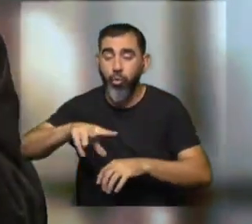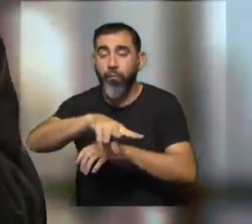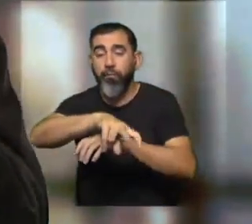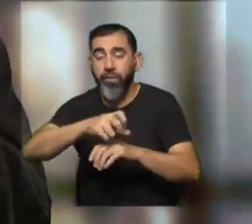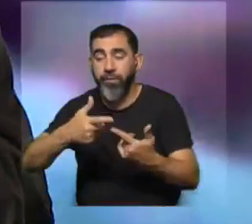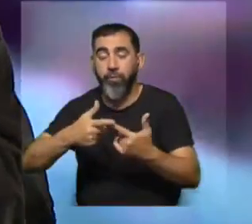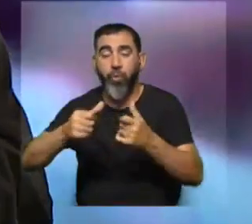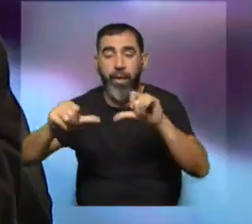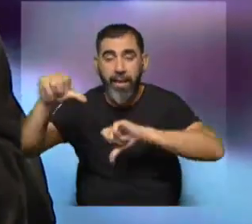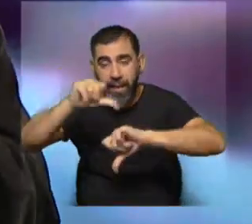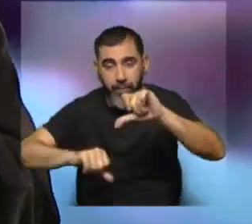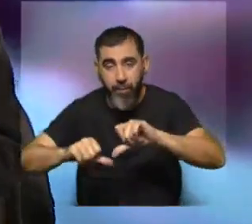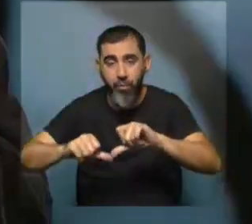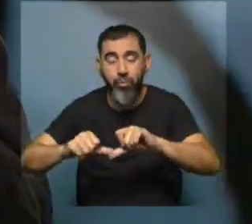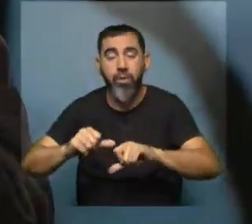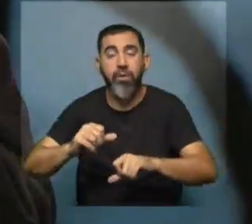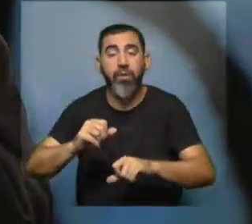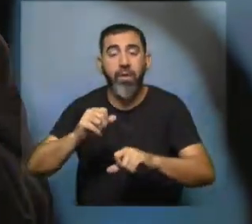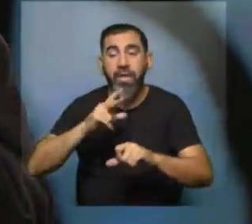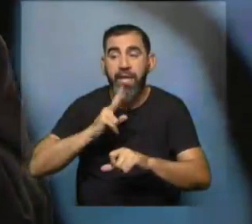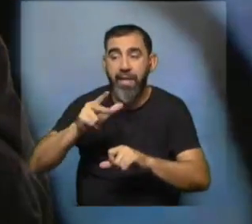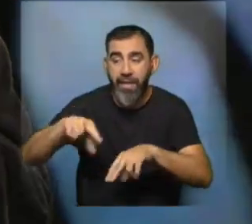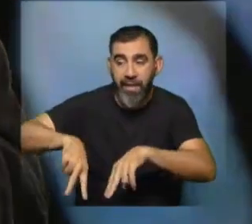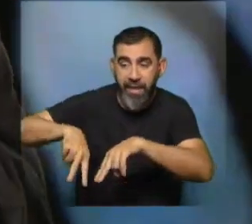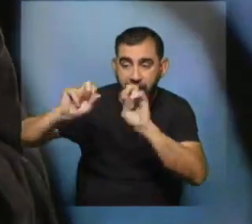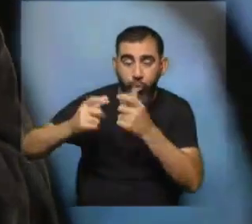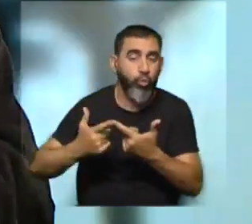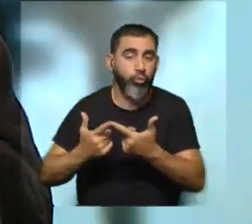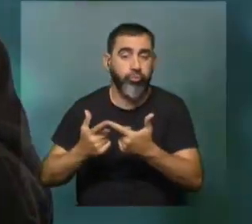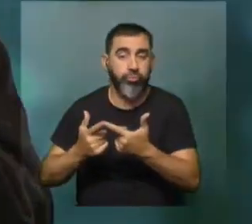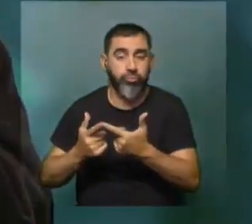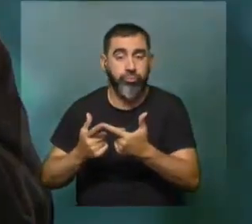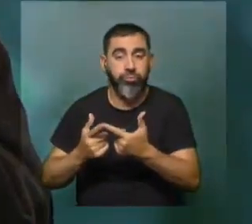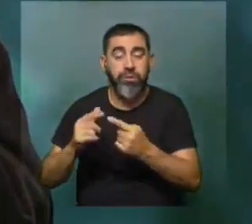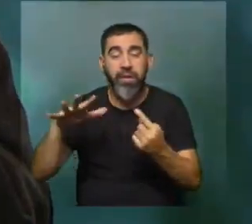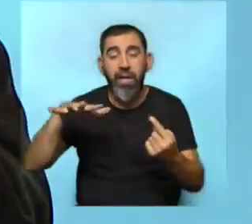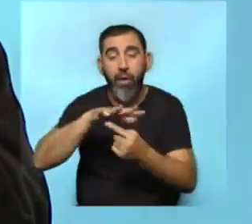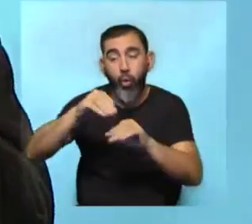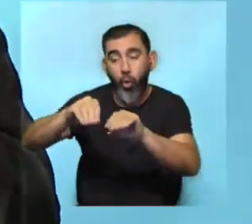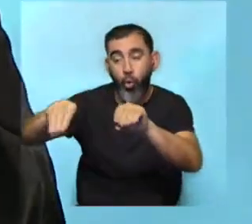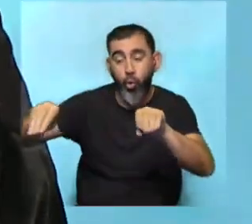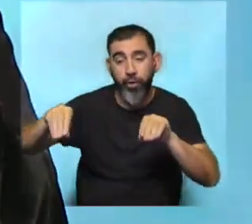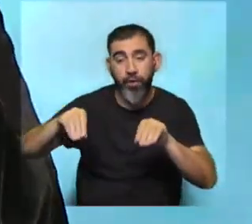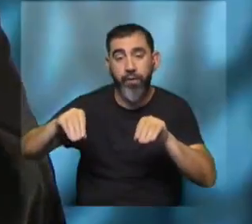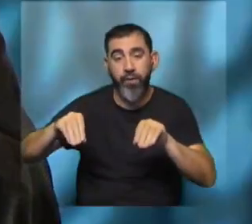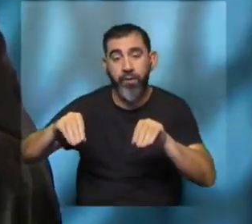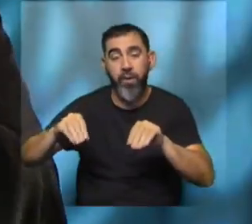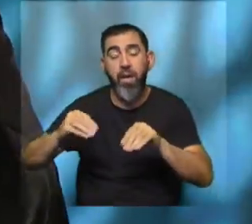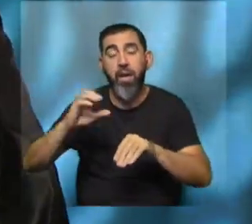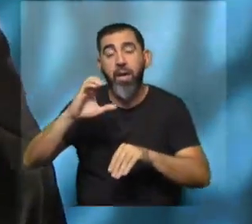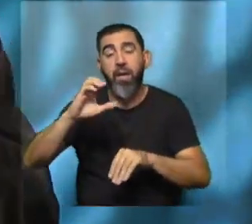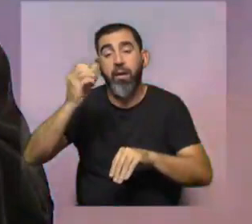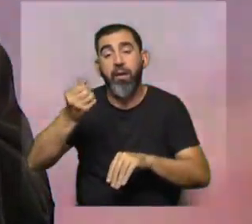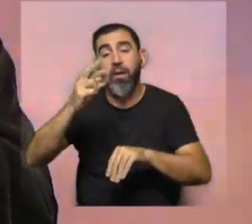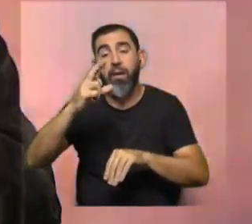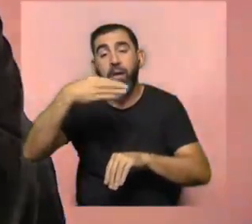físicos, gente que se dedica, glaciólogos, que se dedica al estudio del hielo, la gente que se dedica a ecología terrestre, ciclos de carbono,